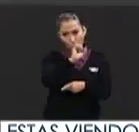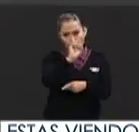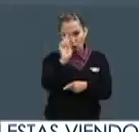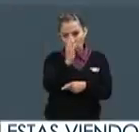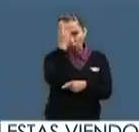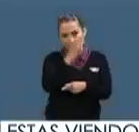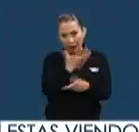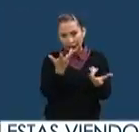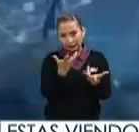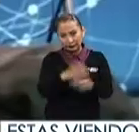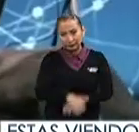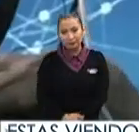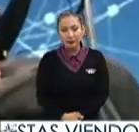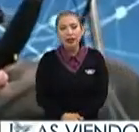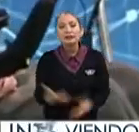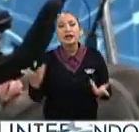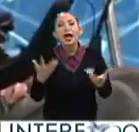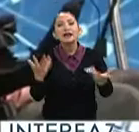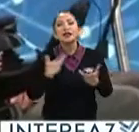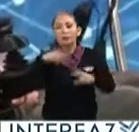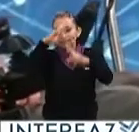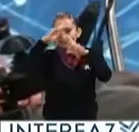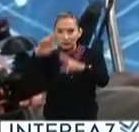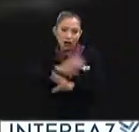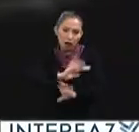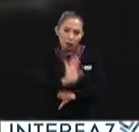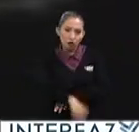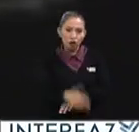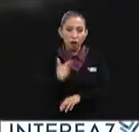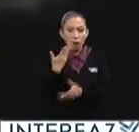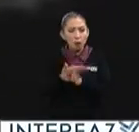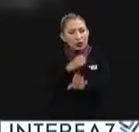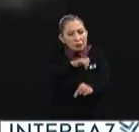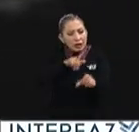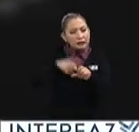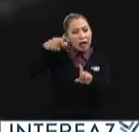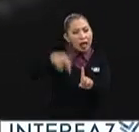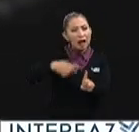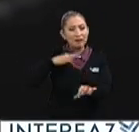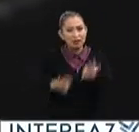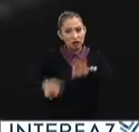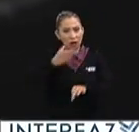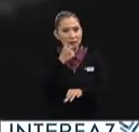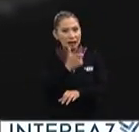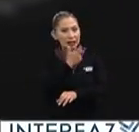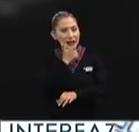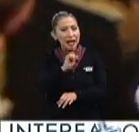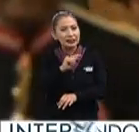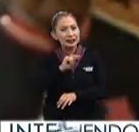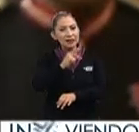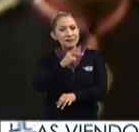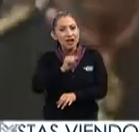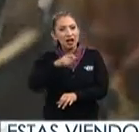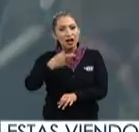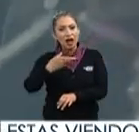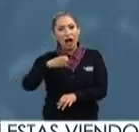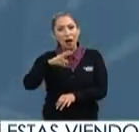UNAM. Se realiza un homenaje póstumo muy particular al físico británico Stephen